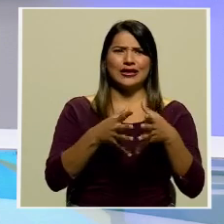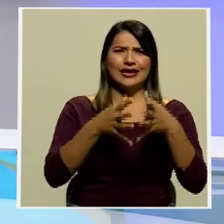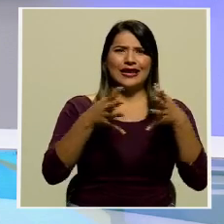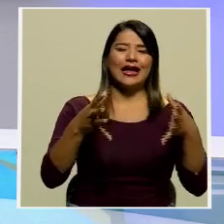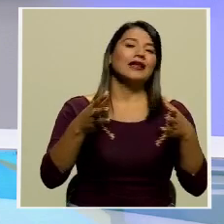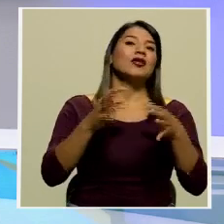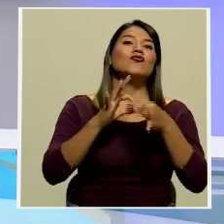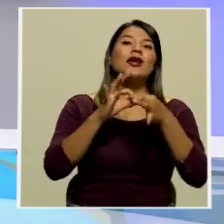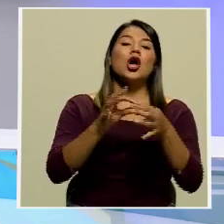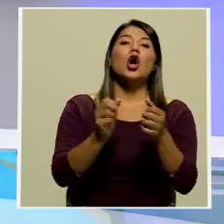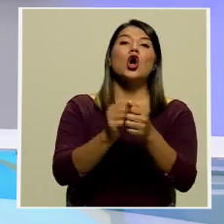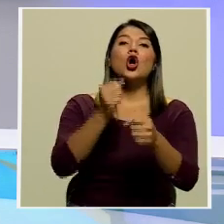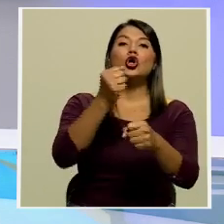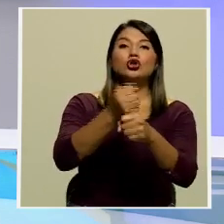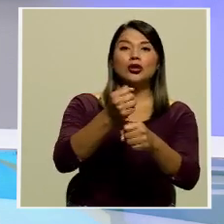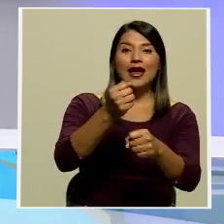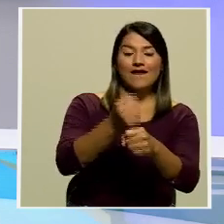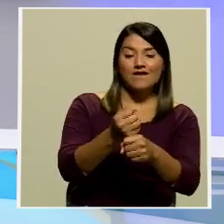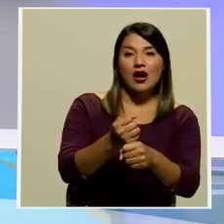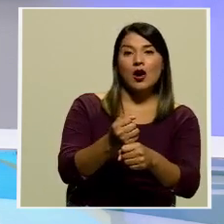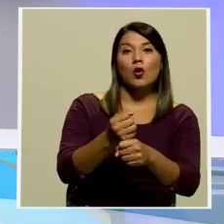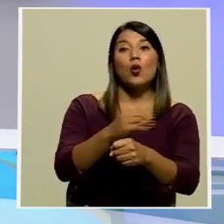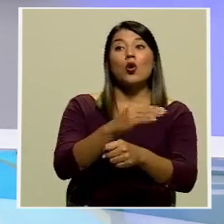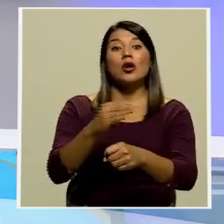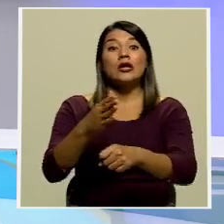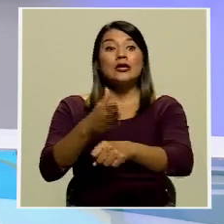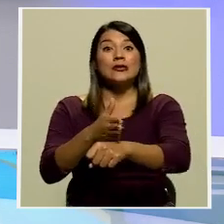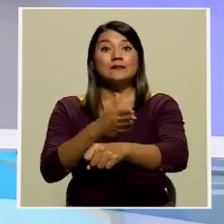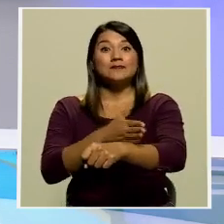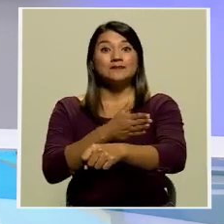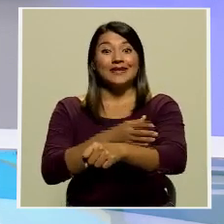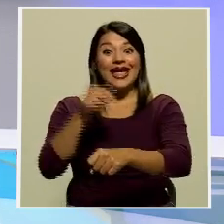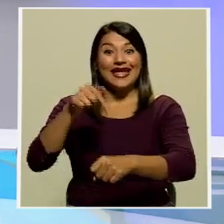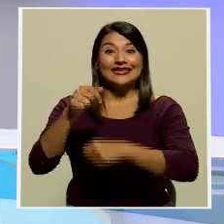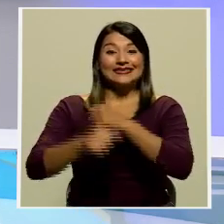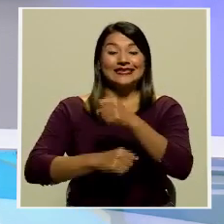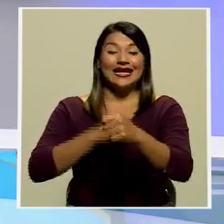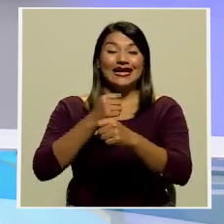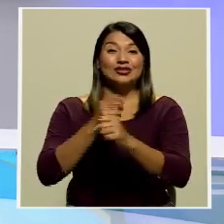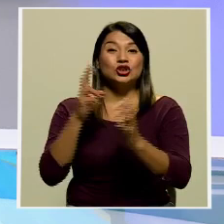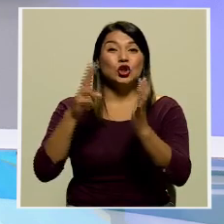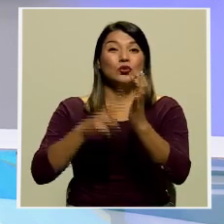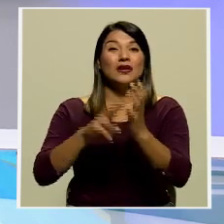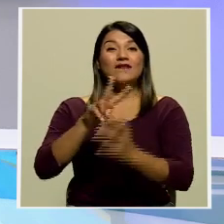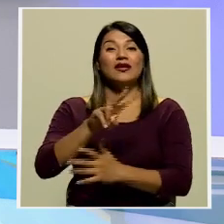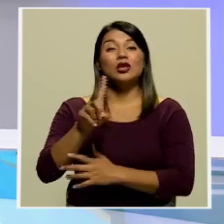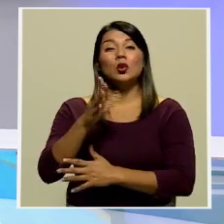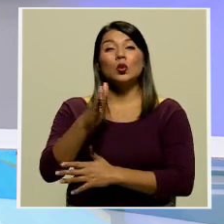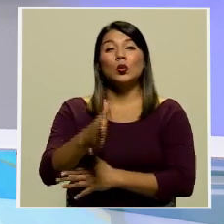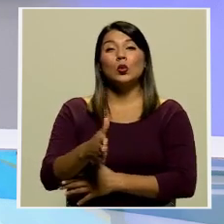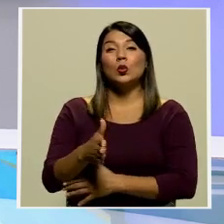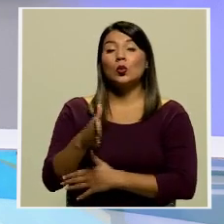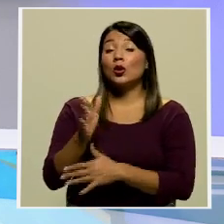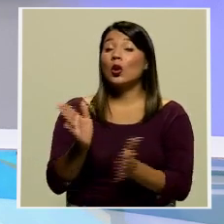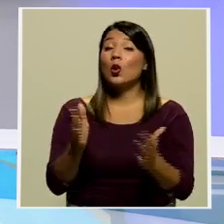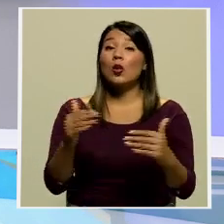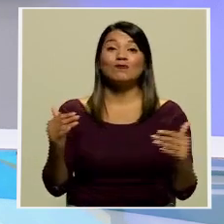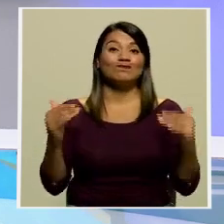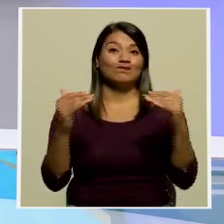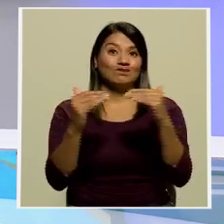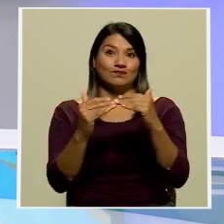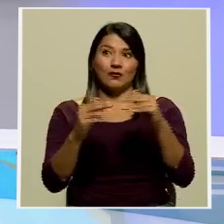empleo y la recuperación en 2021 será lenta, desigual y aleatoria. Así,